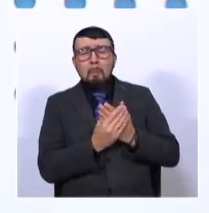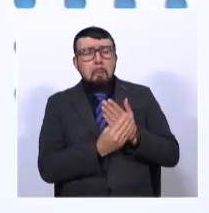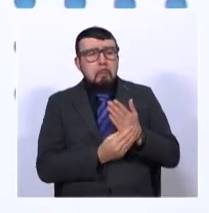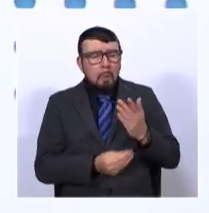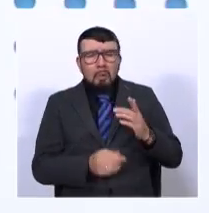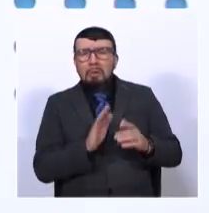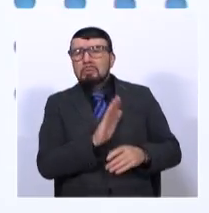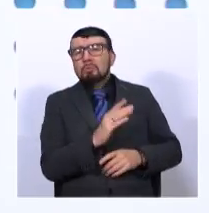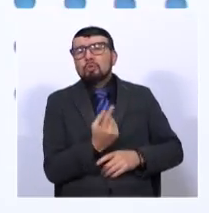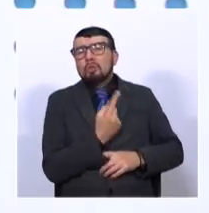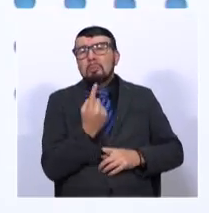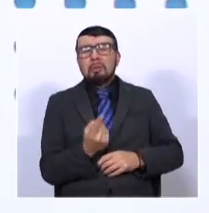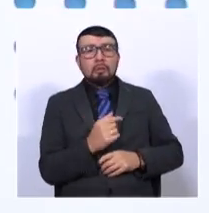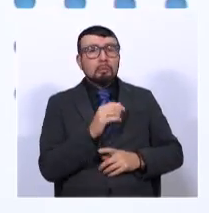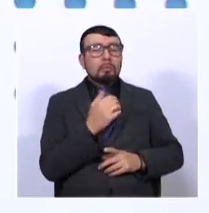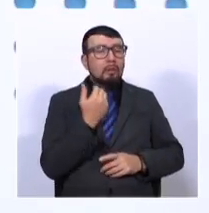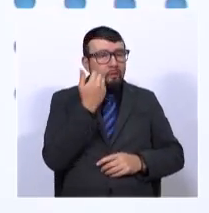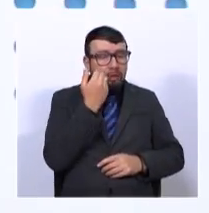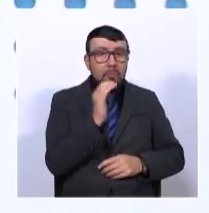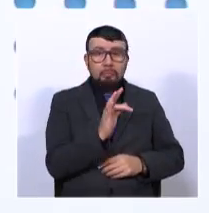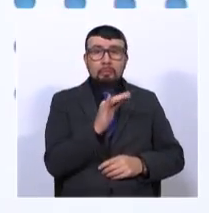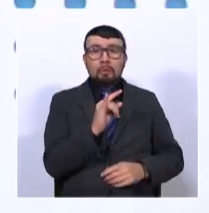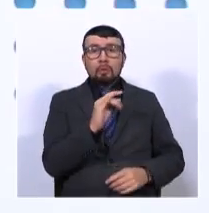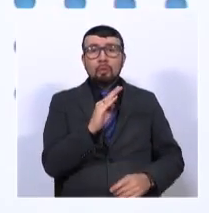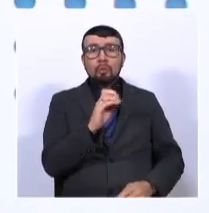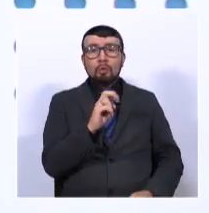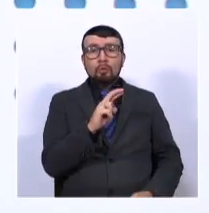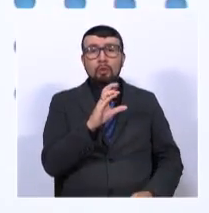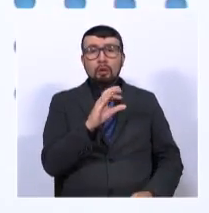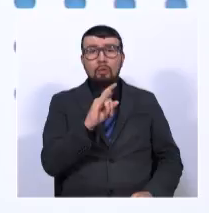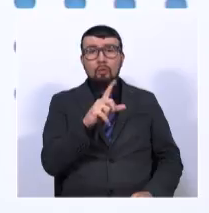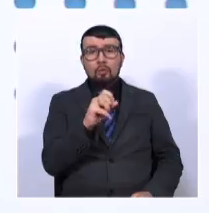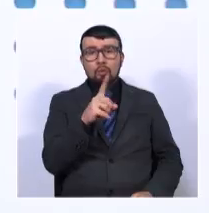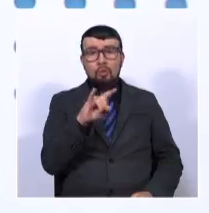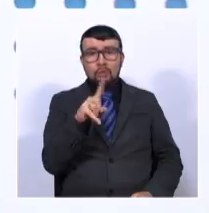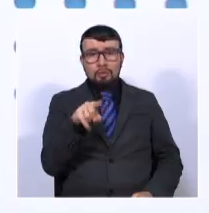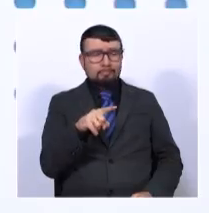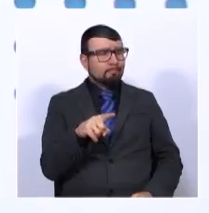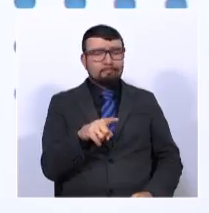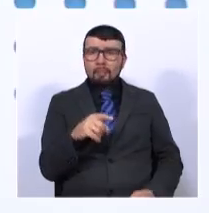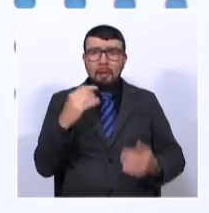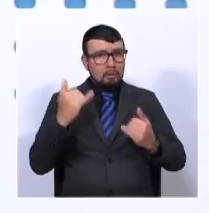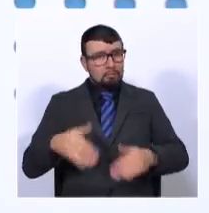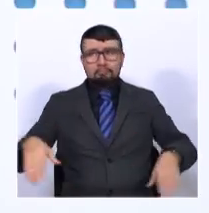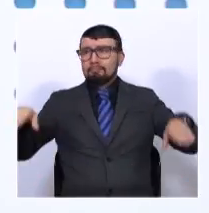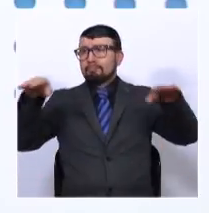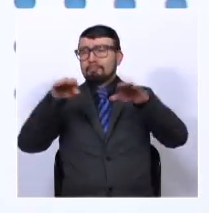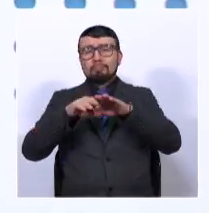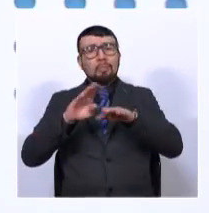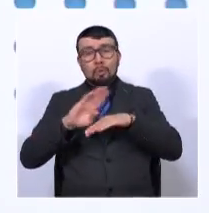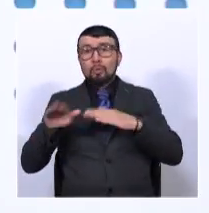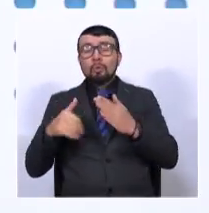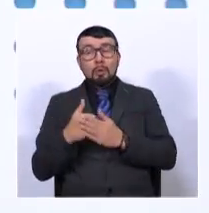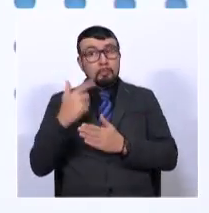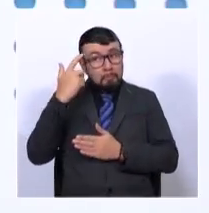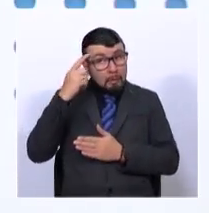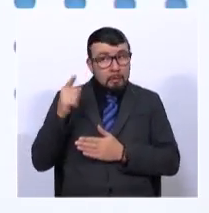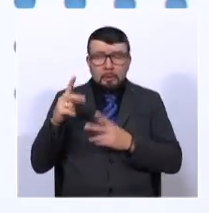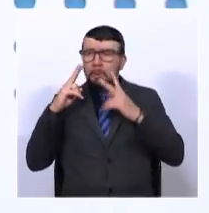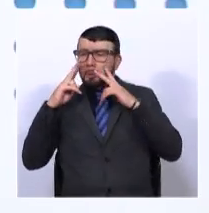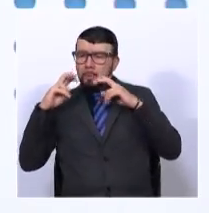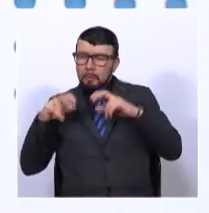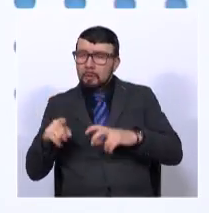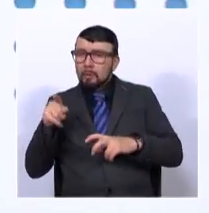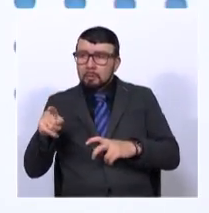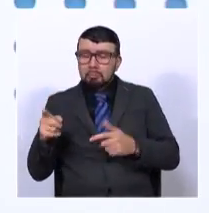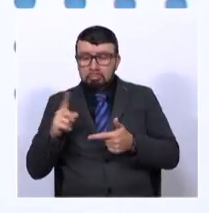momento cualquier estrato social la tiene y hay que buscarla y descartarla. Pensar siempre en la tuberculosis, pensar en el